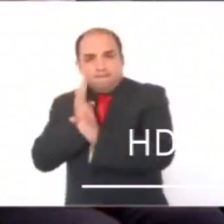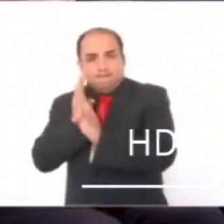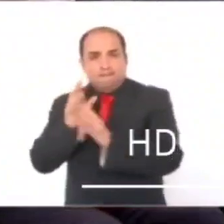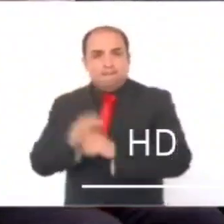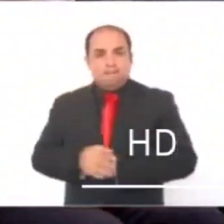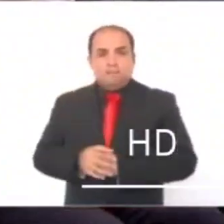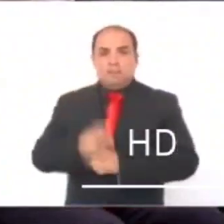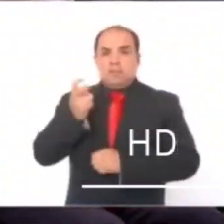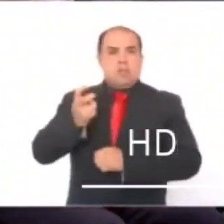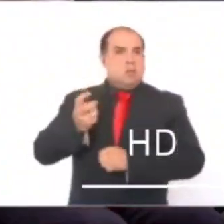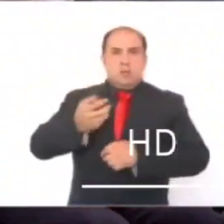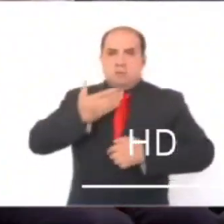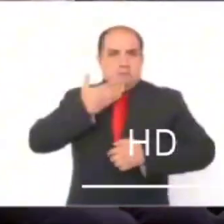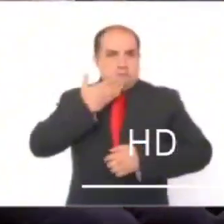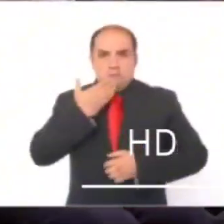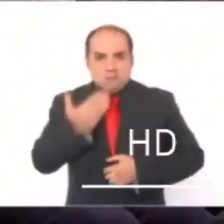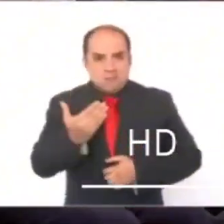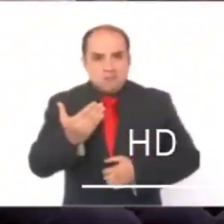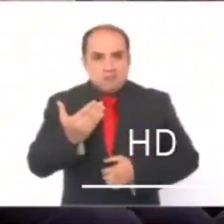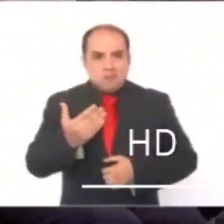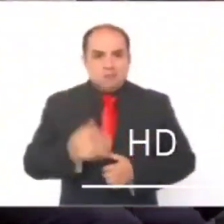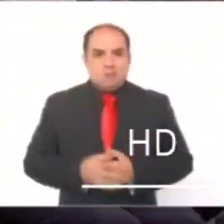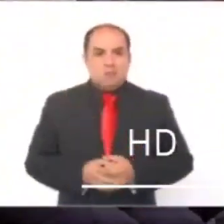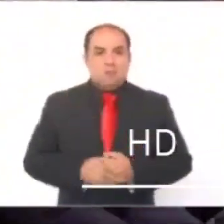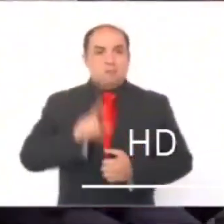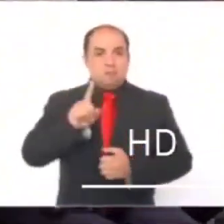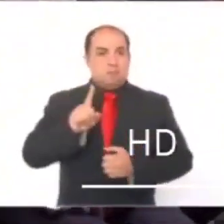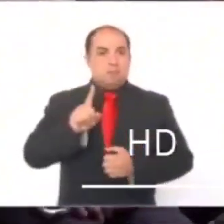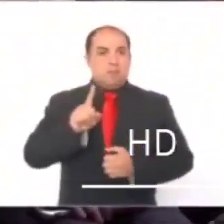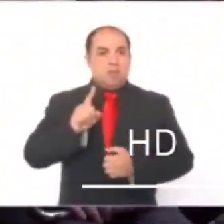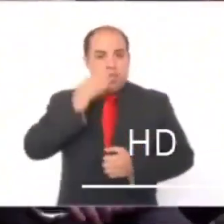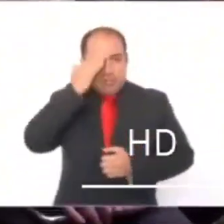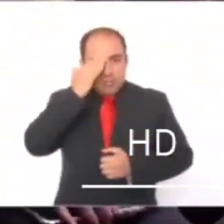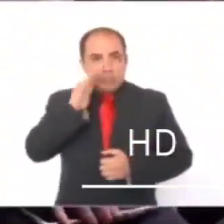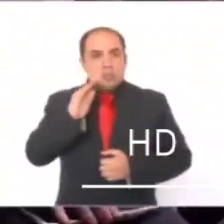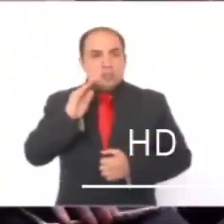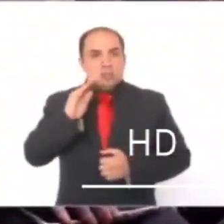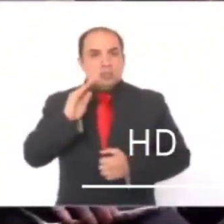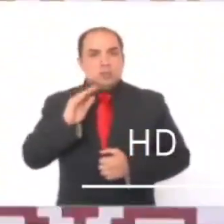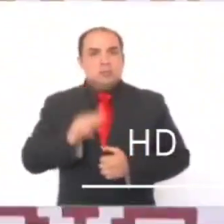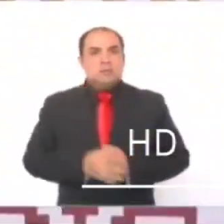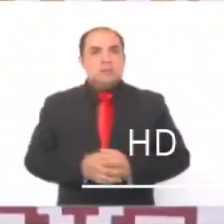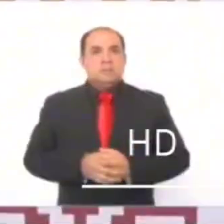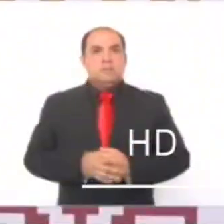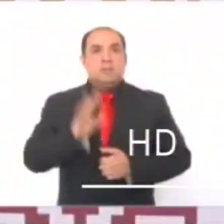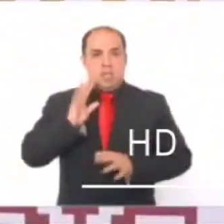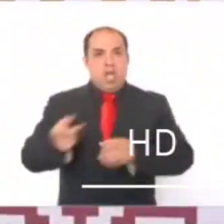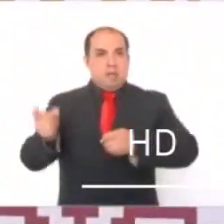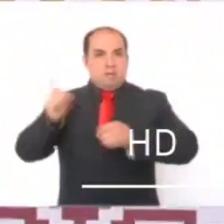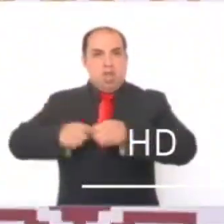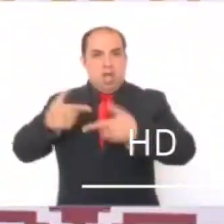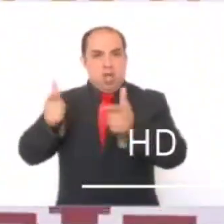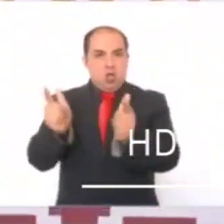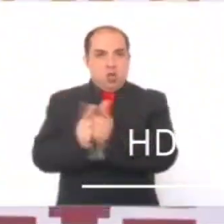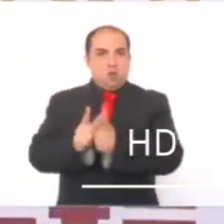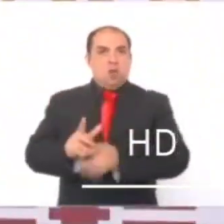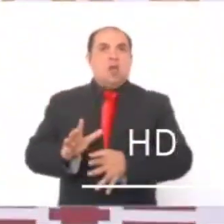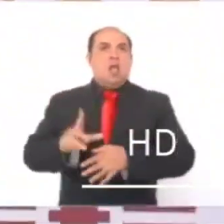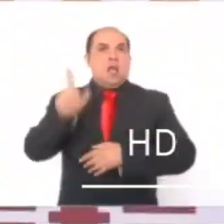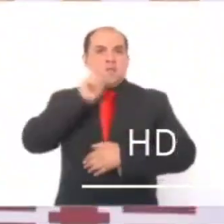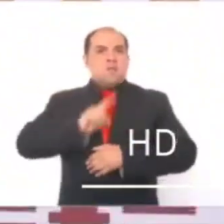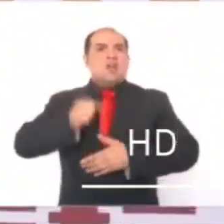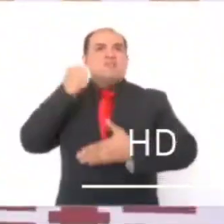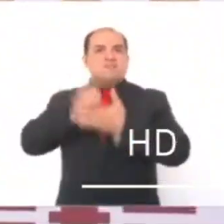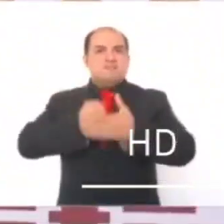y eso no es correcto. Pero ¿sabes qué? Que ya formas parte del grupo de las